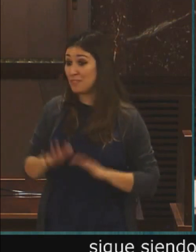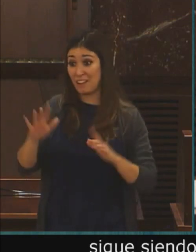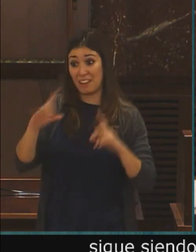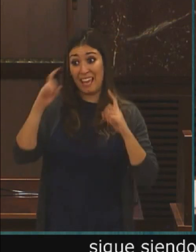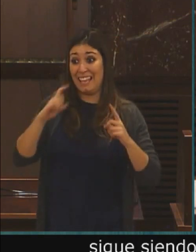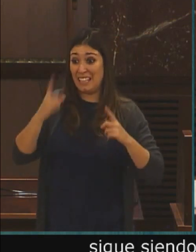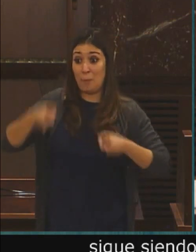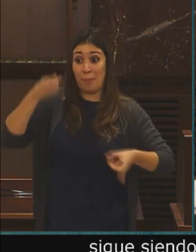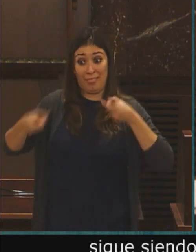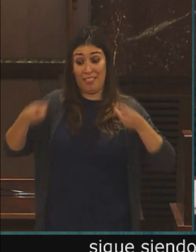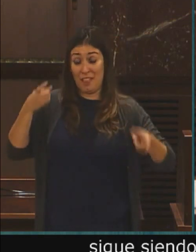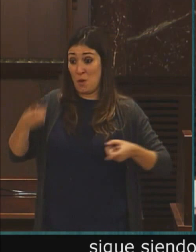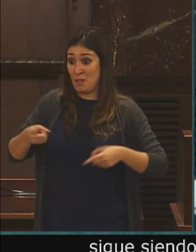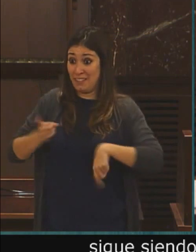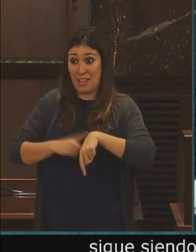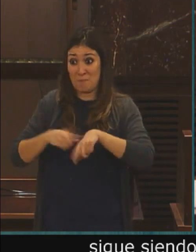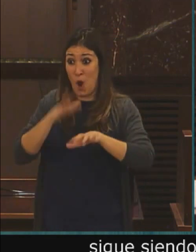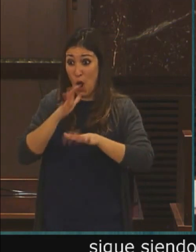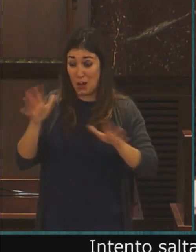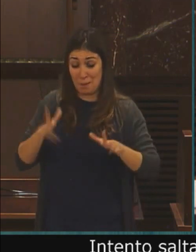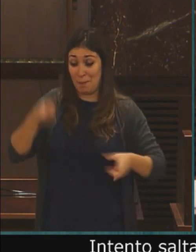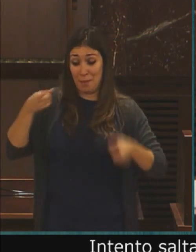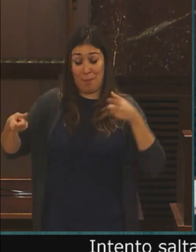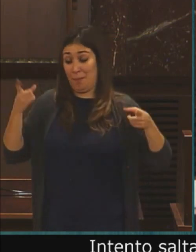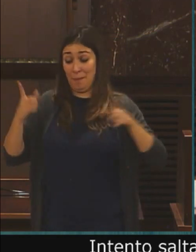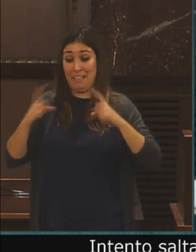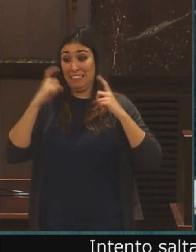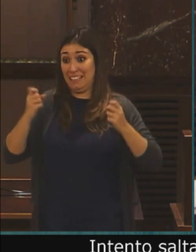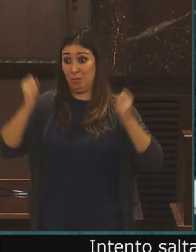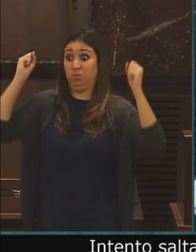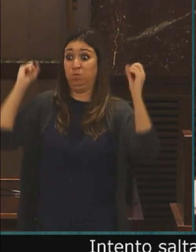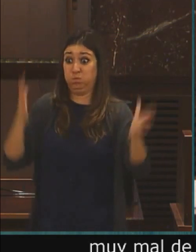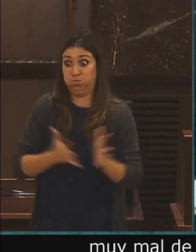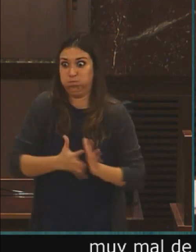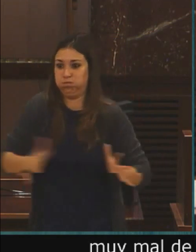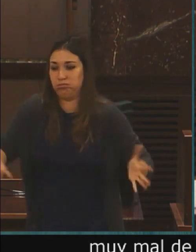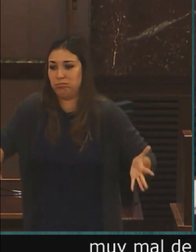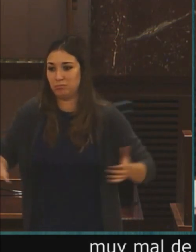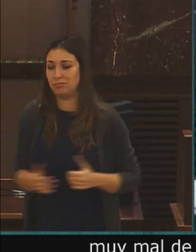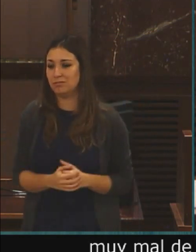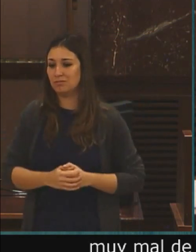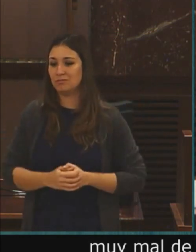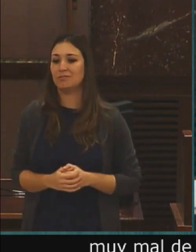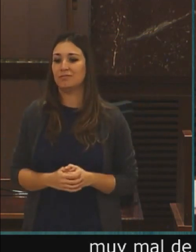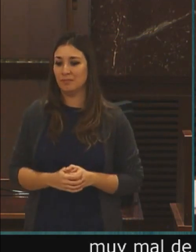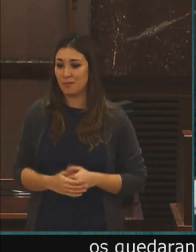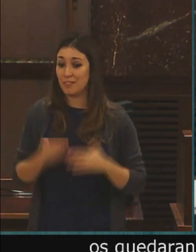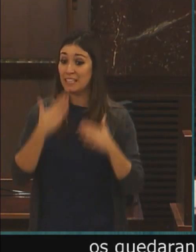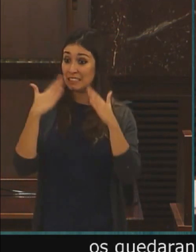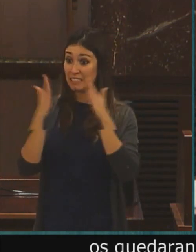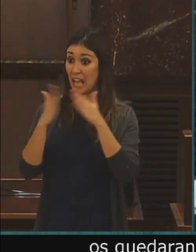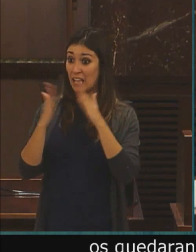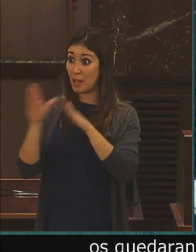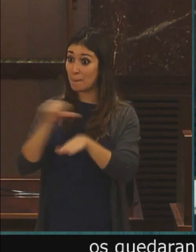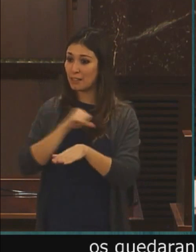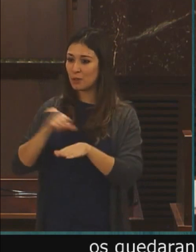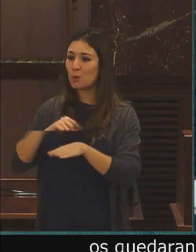Intento saltarme cosas porque es que vamos muy mal de tiempo, pero quería que os quedaran claras muchas cosas. También atendemos en domicilios particulares.